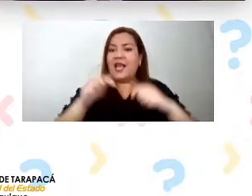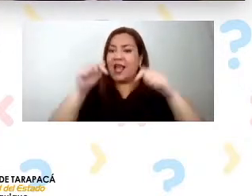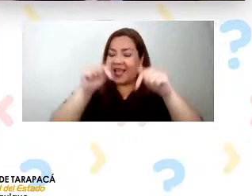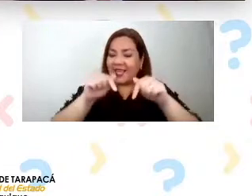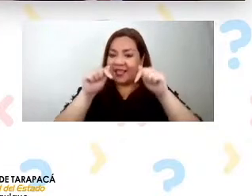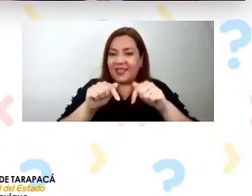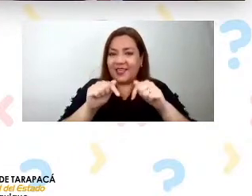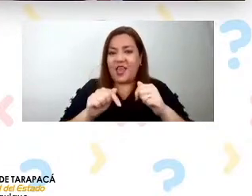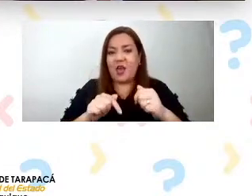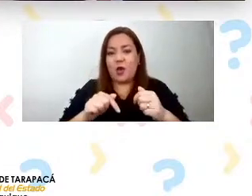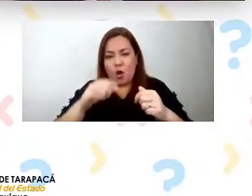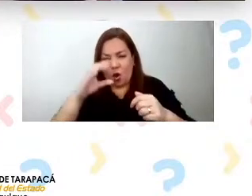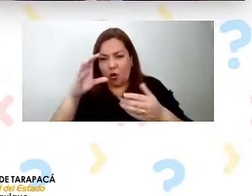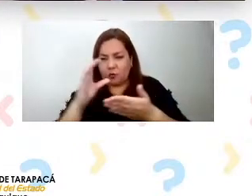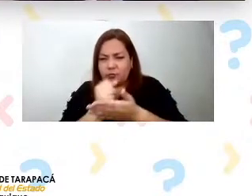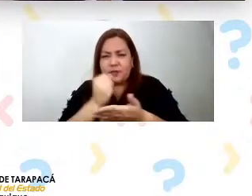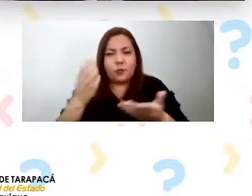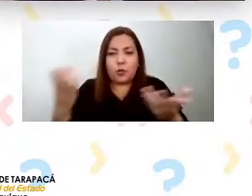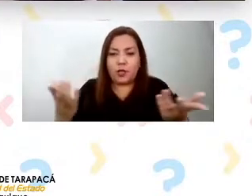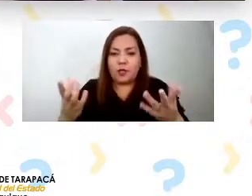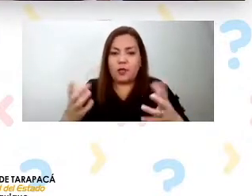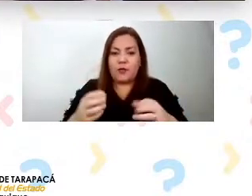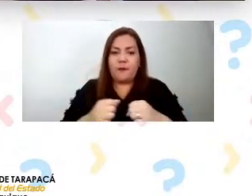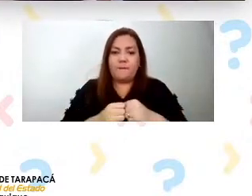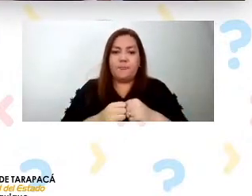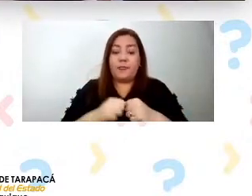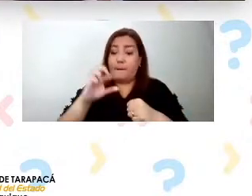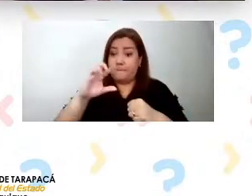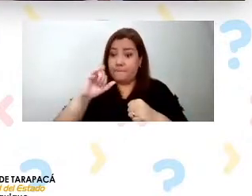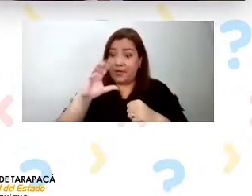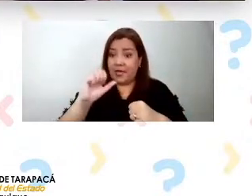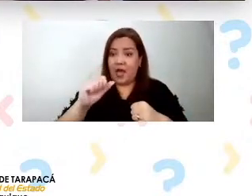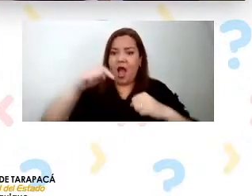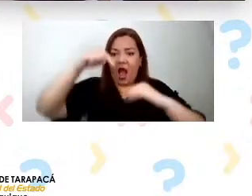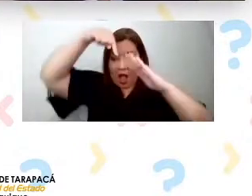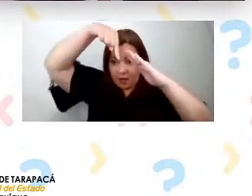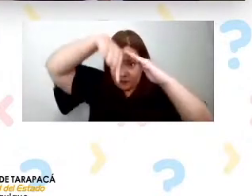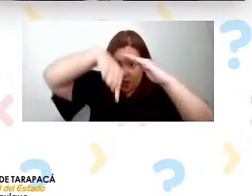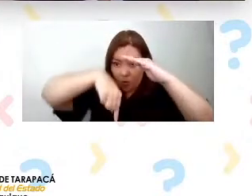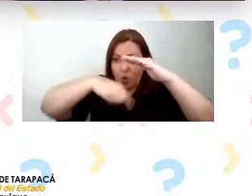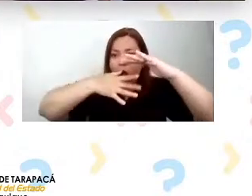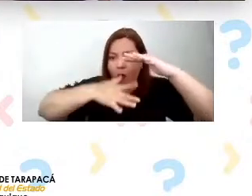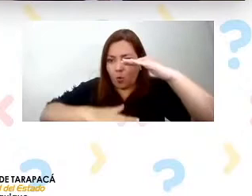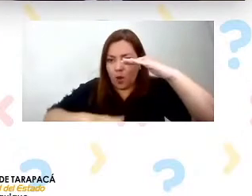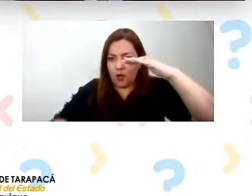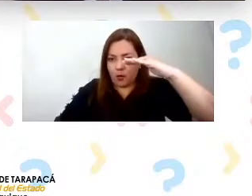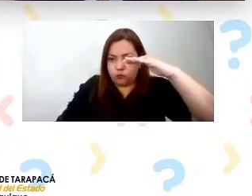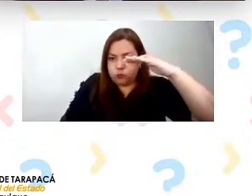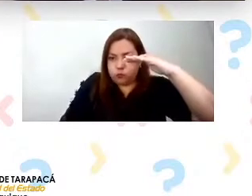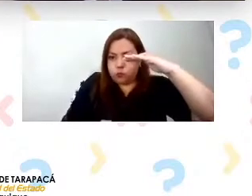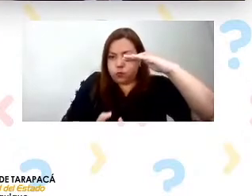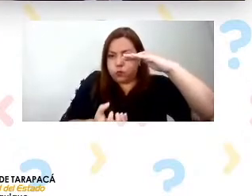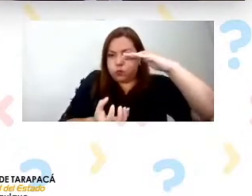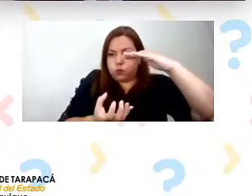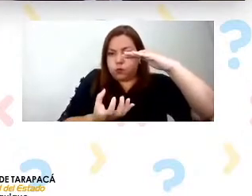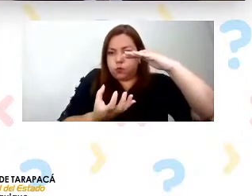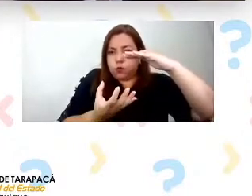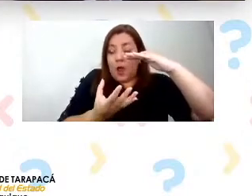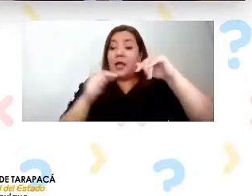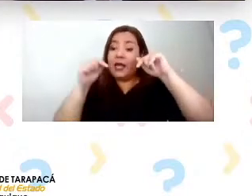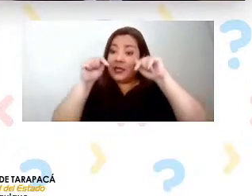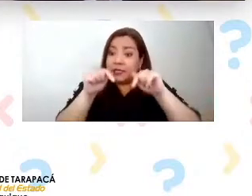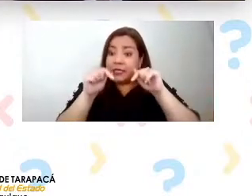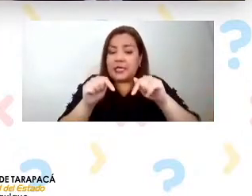podemos observar, ¿no es cierto?, el gran acuífero que estaría marcado acá. Al parecer